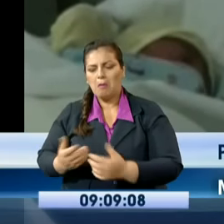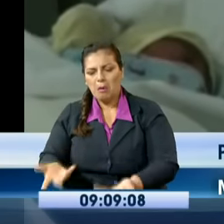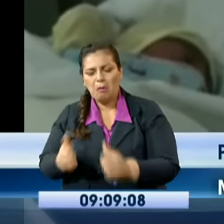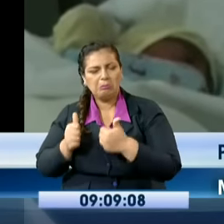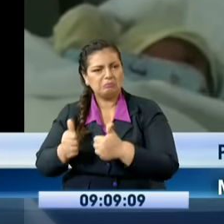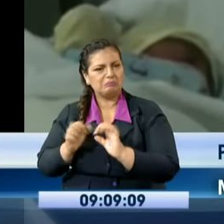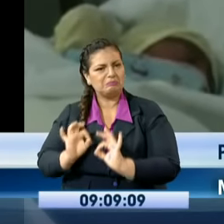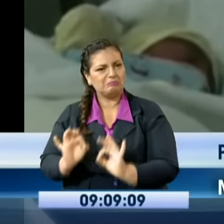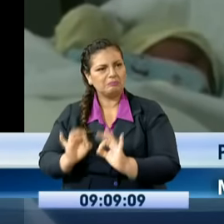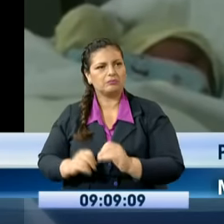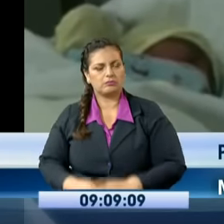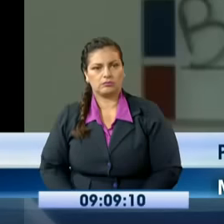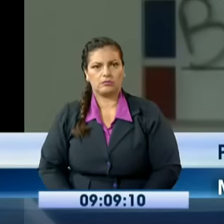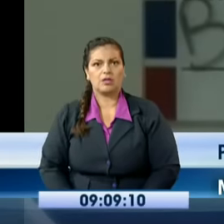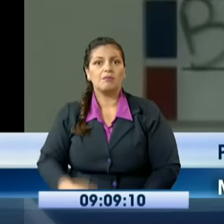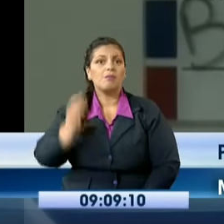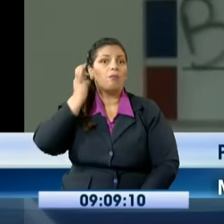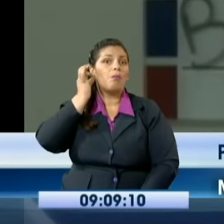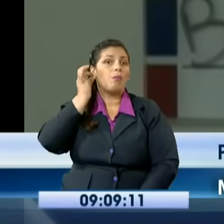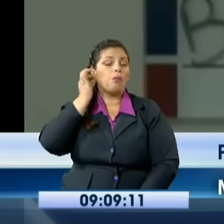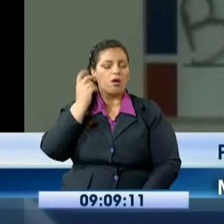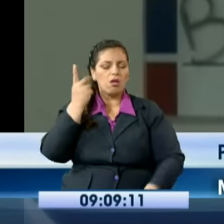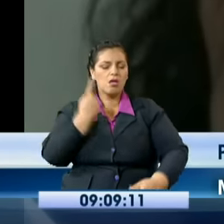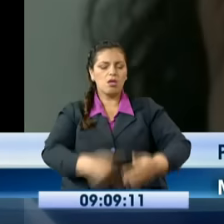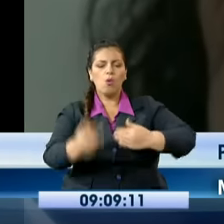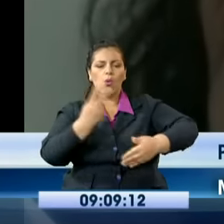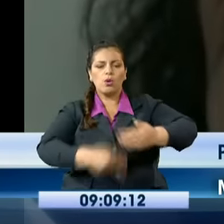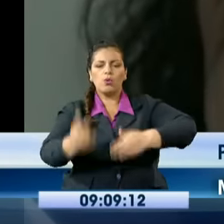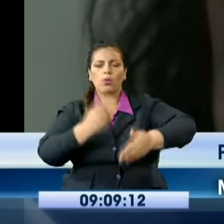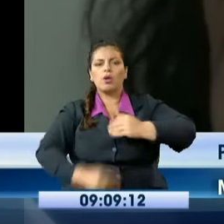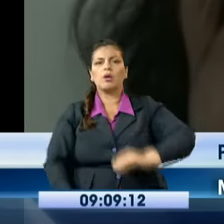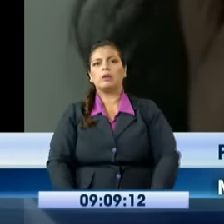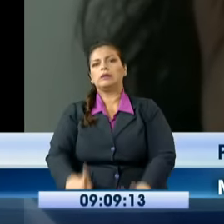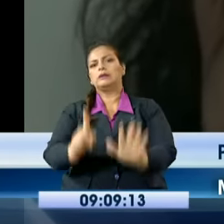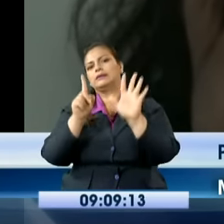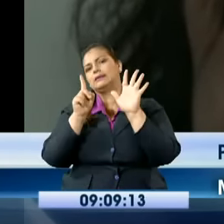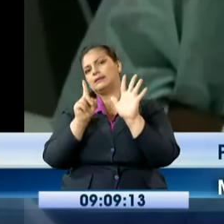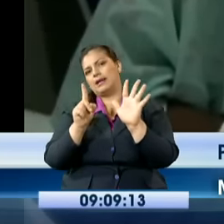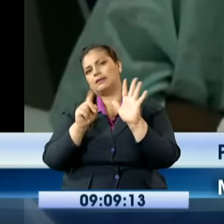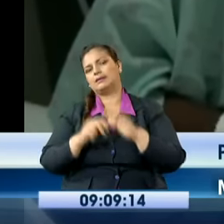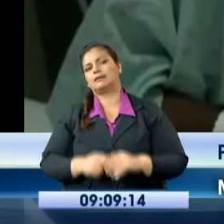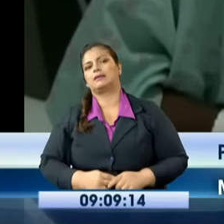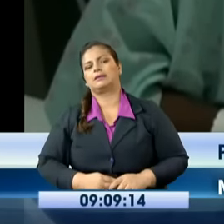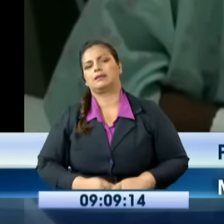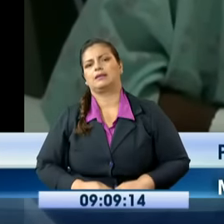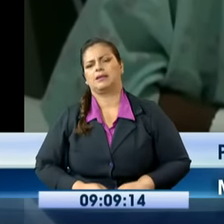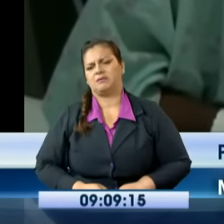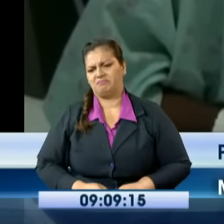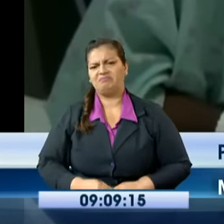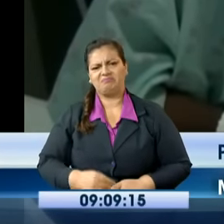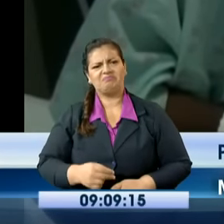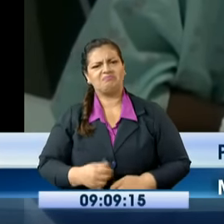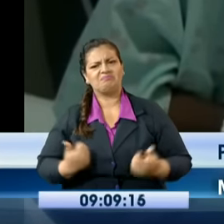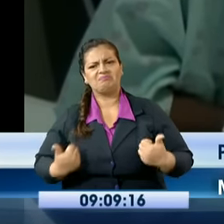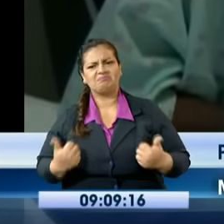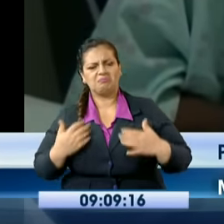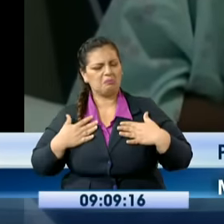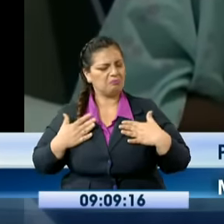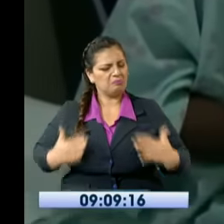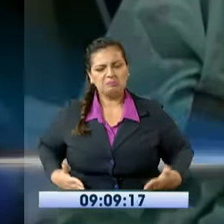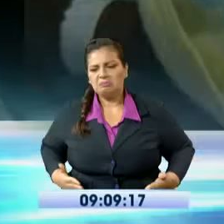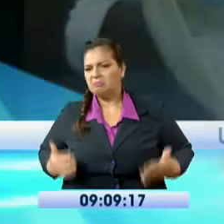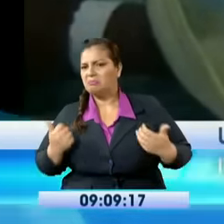niña. Es su sexto hijo. Dice sentirse bien, aunque el hecho que le tocó vivir frente a gran cantidad de personas extrañas le